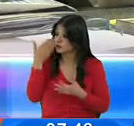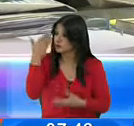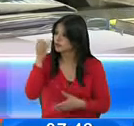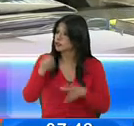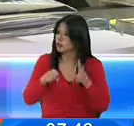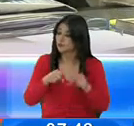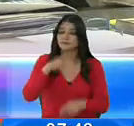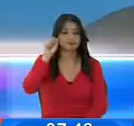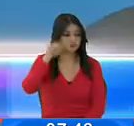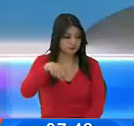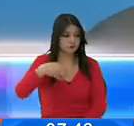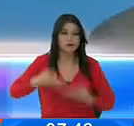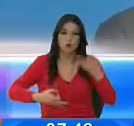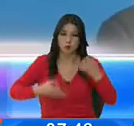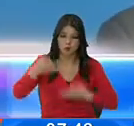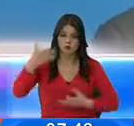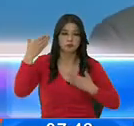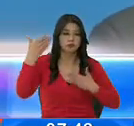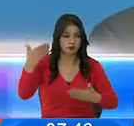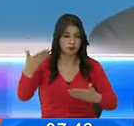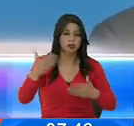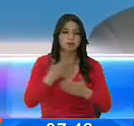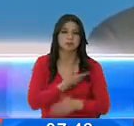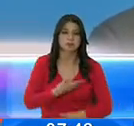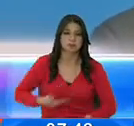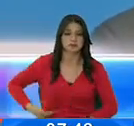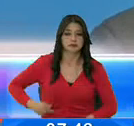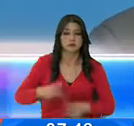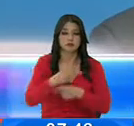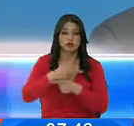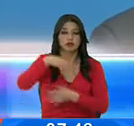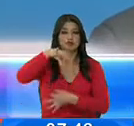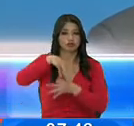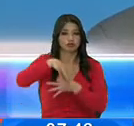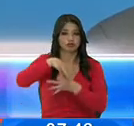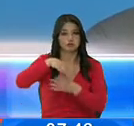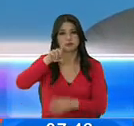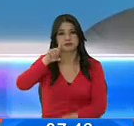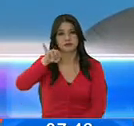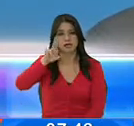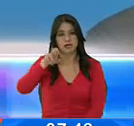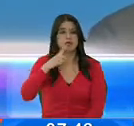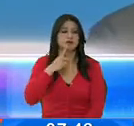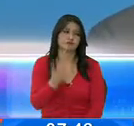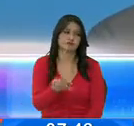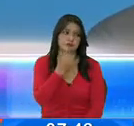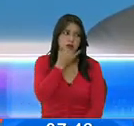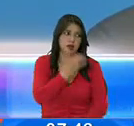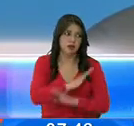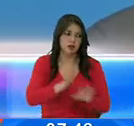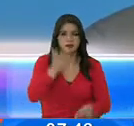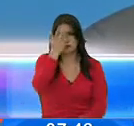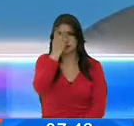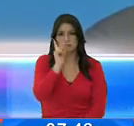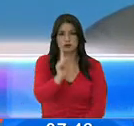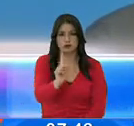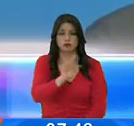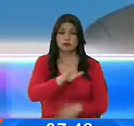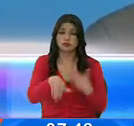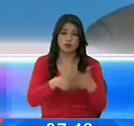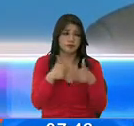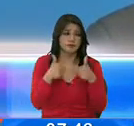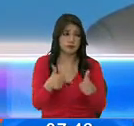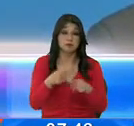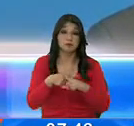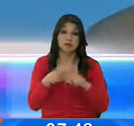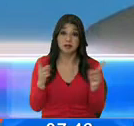presidente si va a haber el juicio la presidenta cometieron un error con la resolución de que todo estuvo bien y que